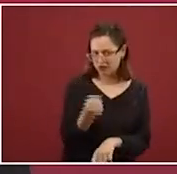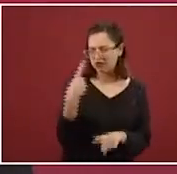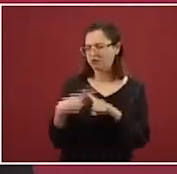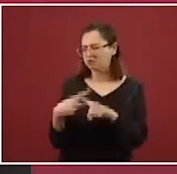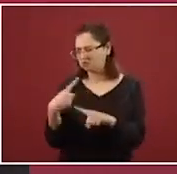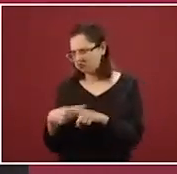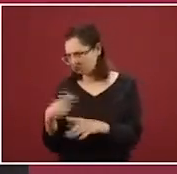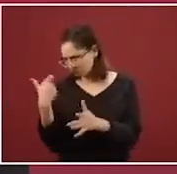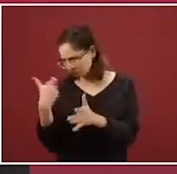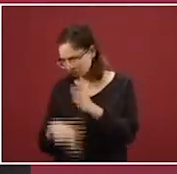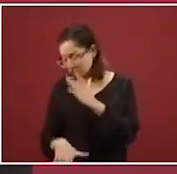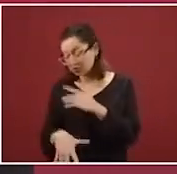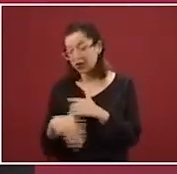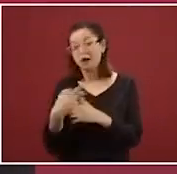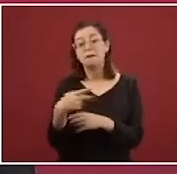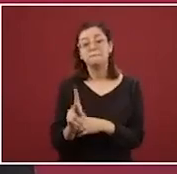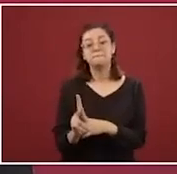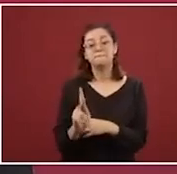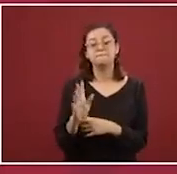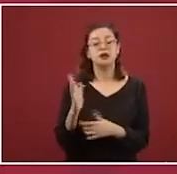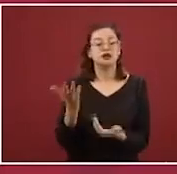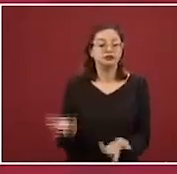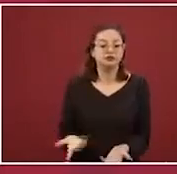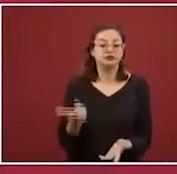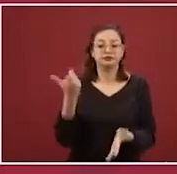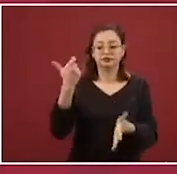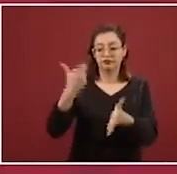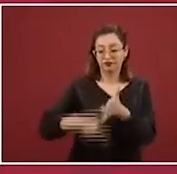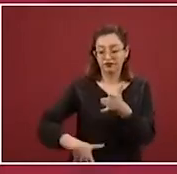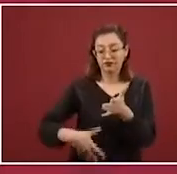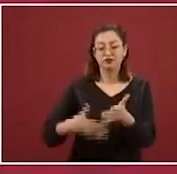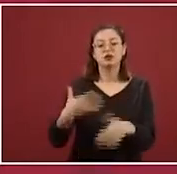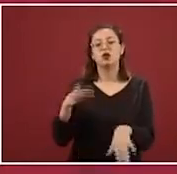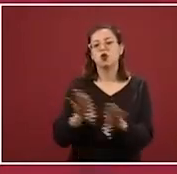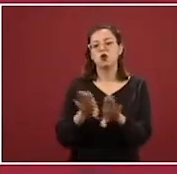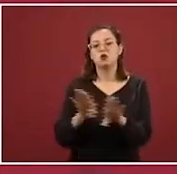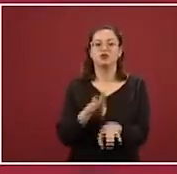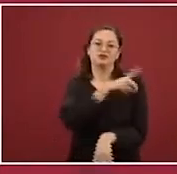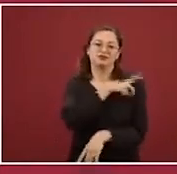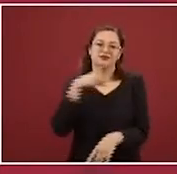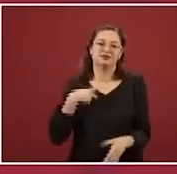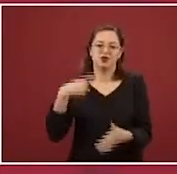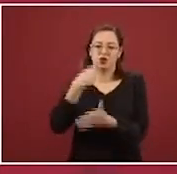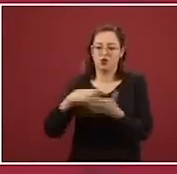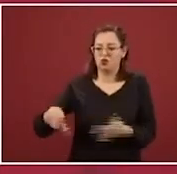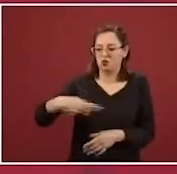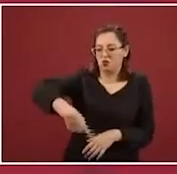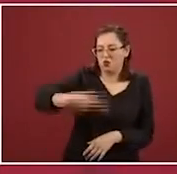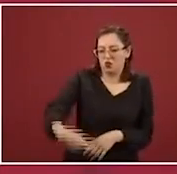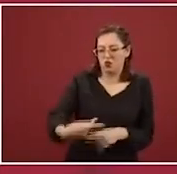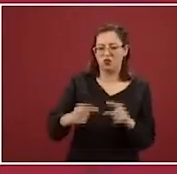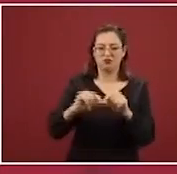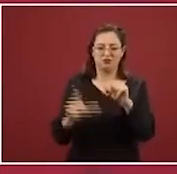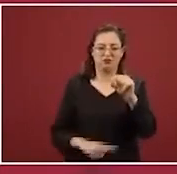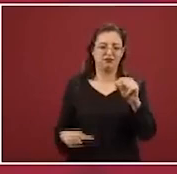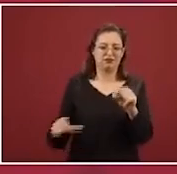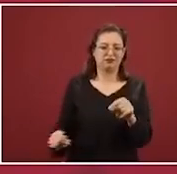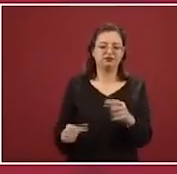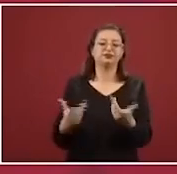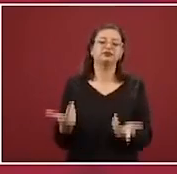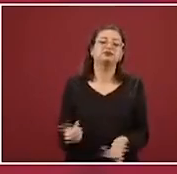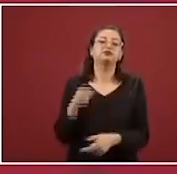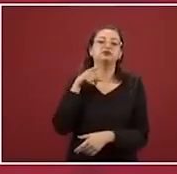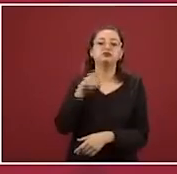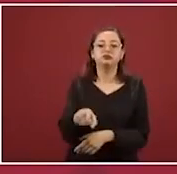en general para consumir barato hay que consumir regional y hay que consumir productos de temporada. Si tú